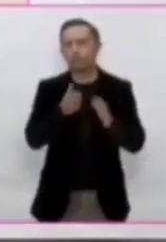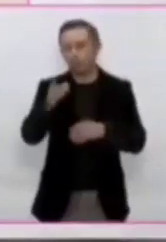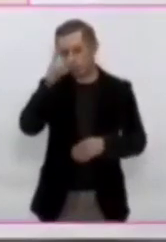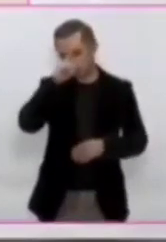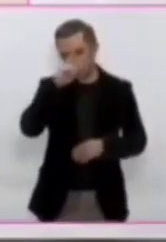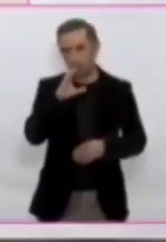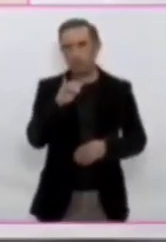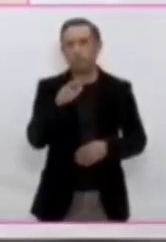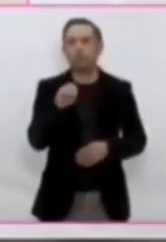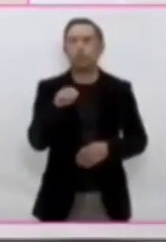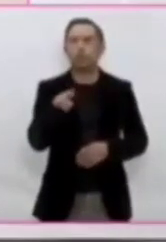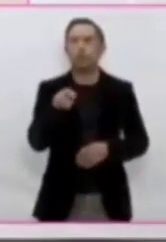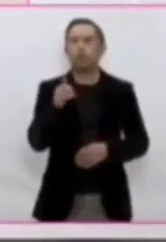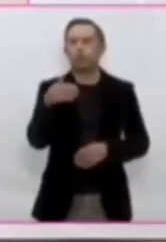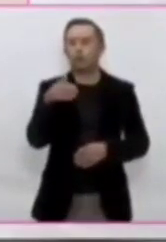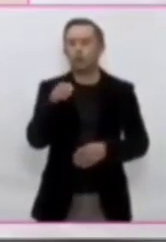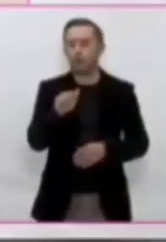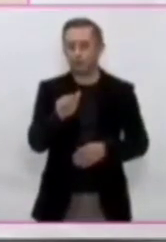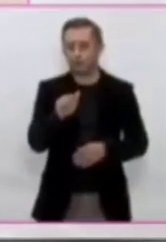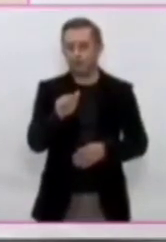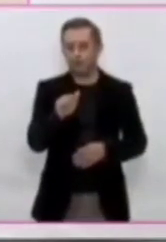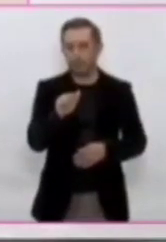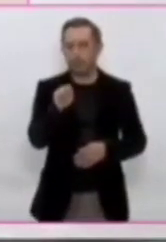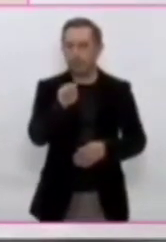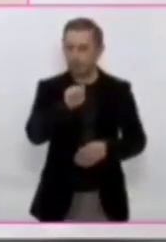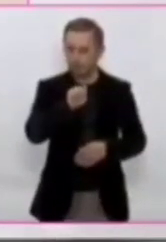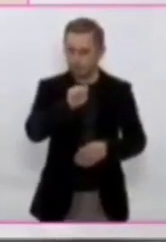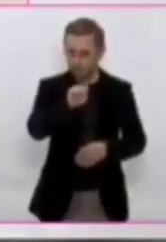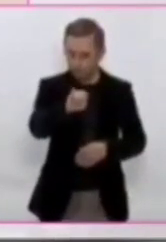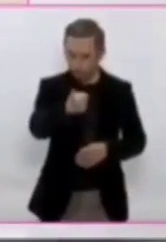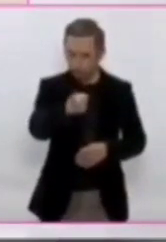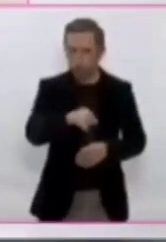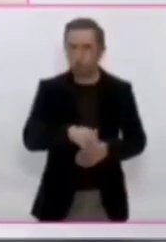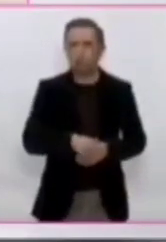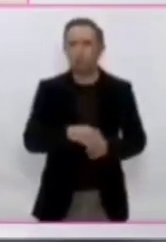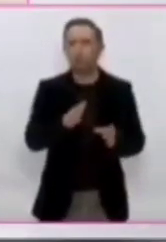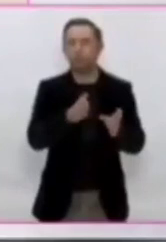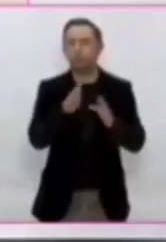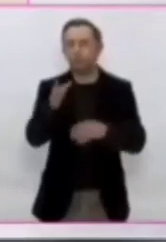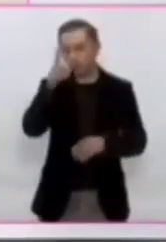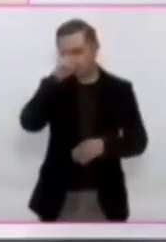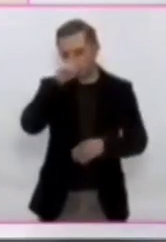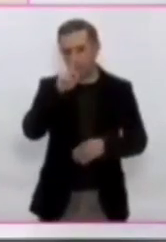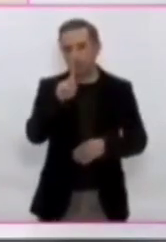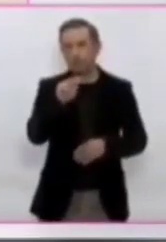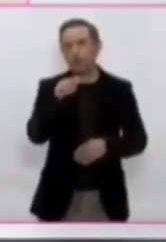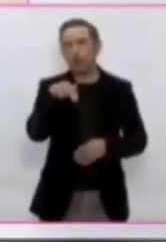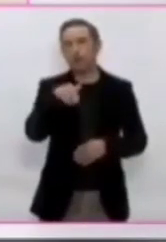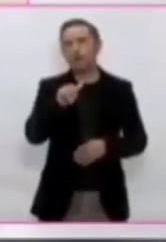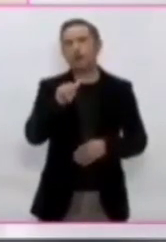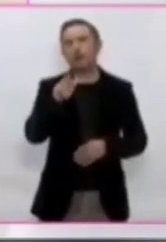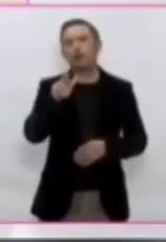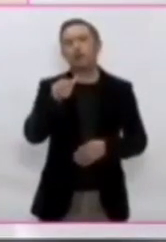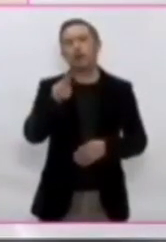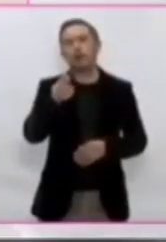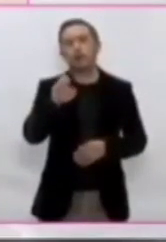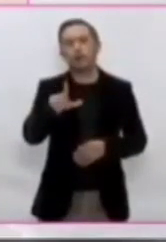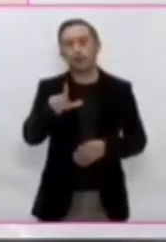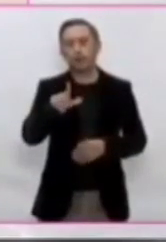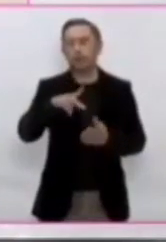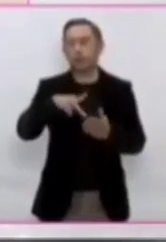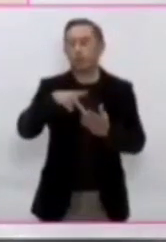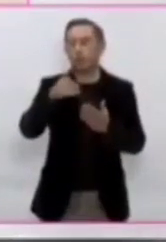Consejero Ciro Murayama. A favor. Consejera Dania Ravel. Con el